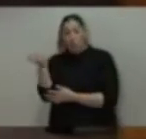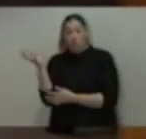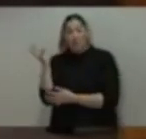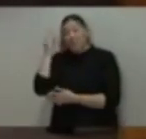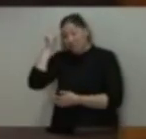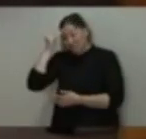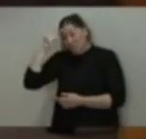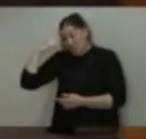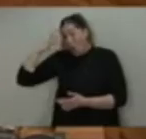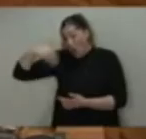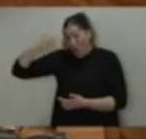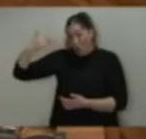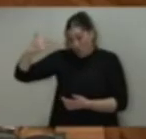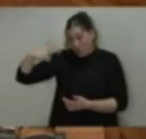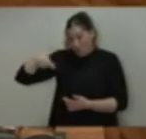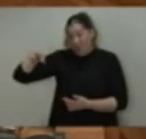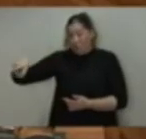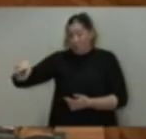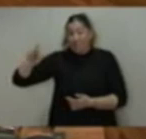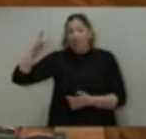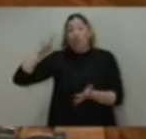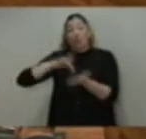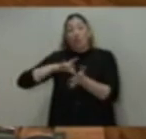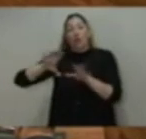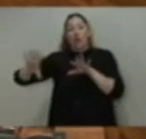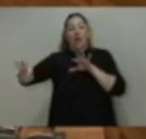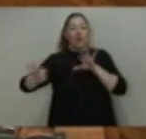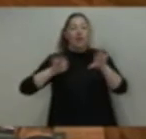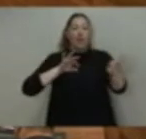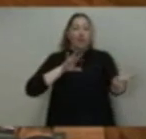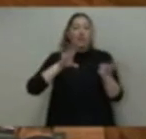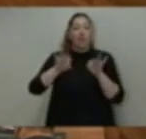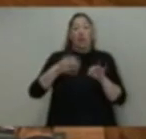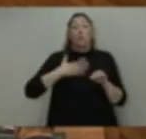locos. Le toca escoger, señor Fernández, se puede quedar solo haciendo lo de